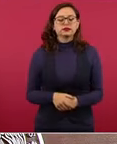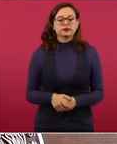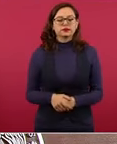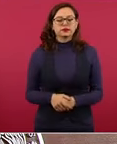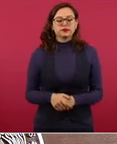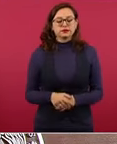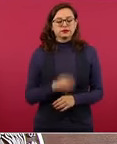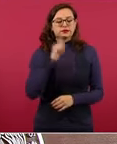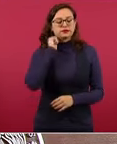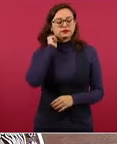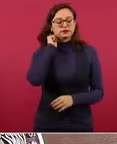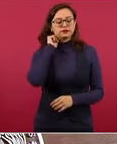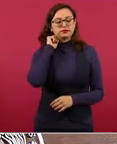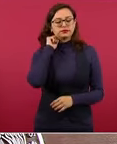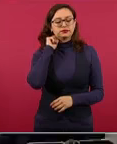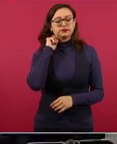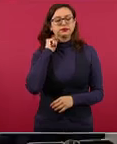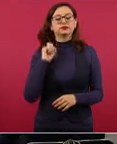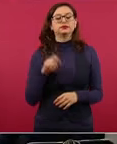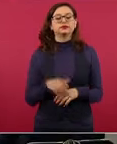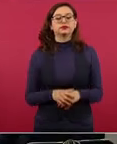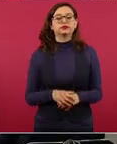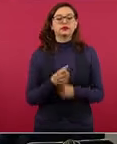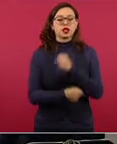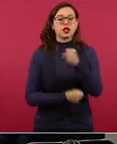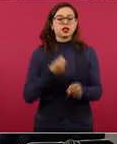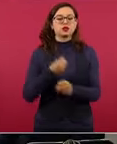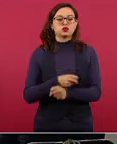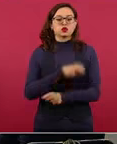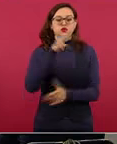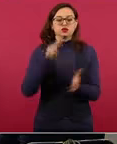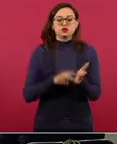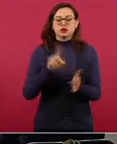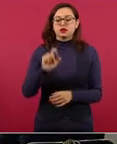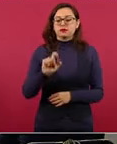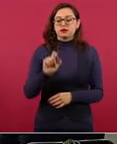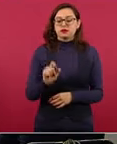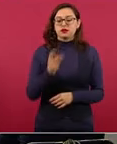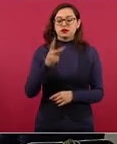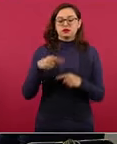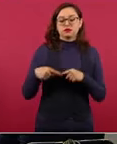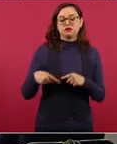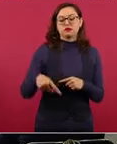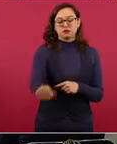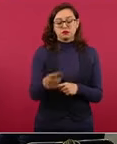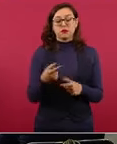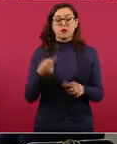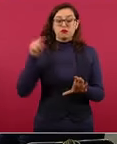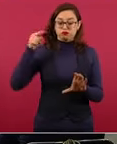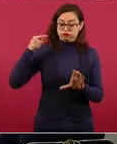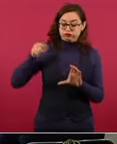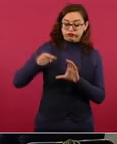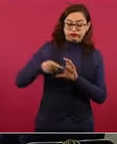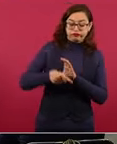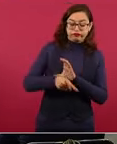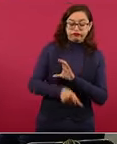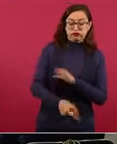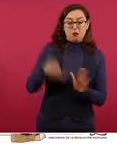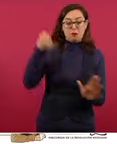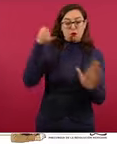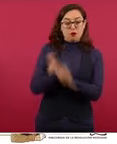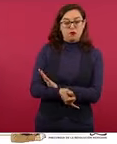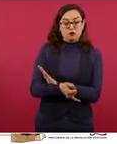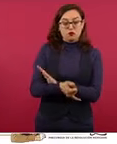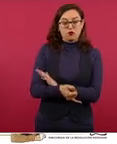también para el año 2022 se incorporarán 16 pozos profundos que aportarán